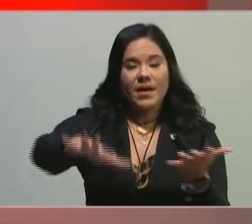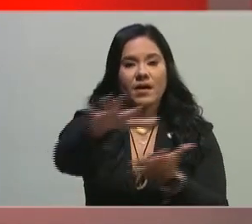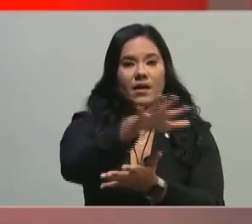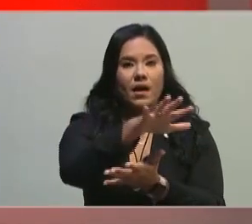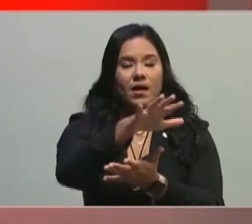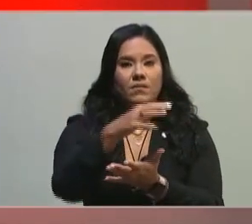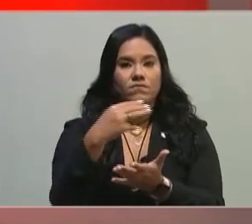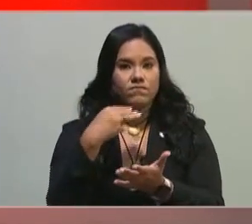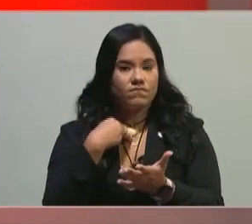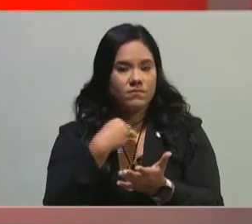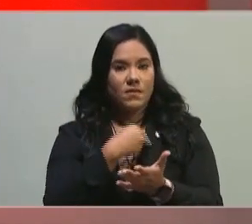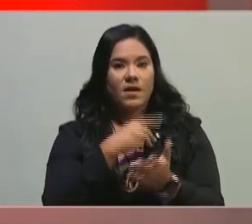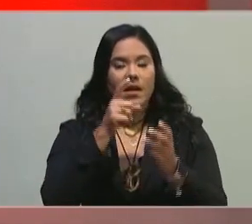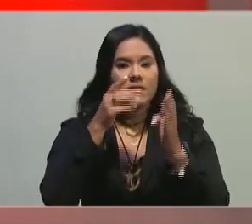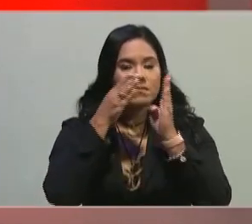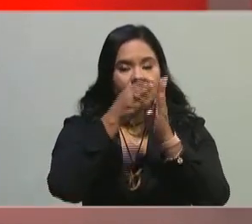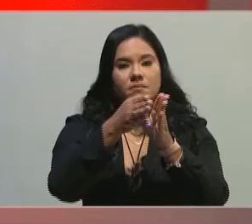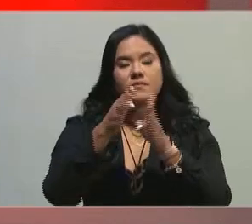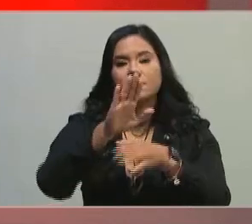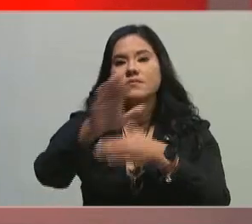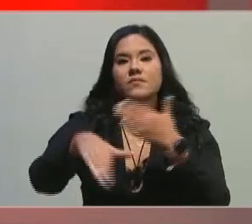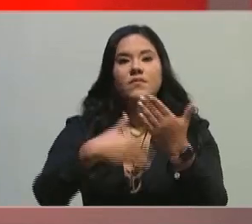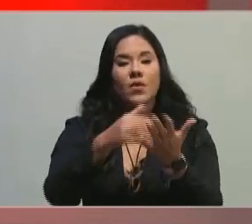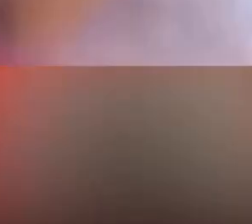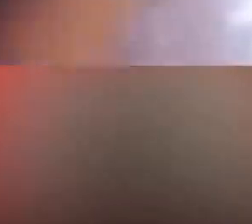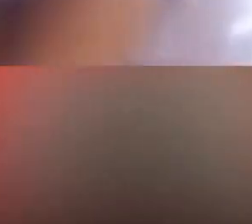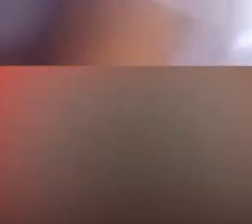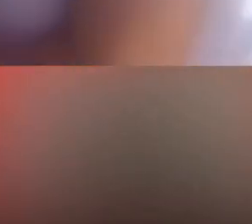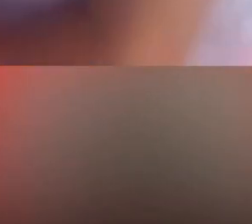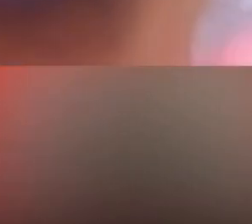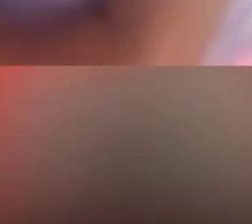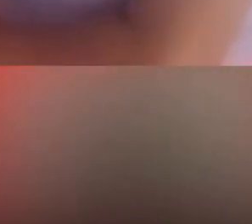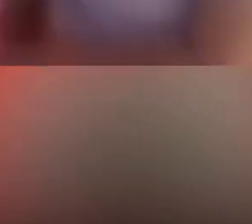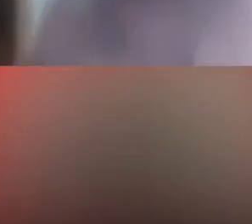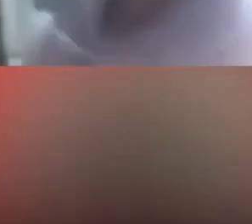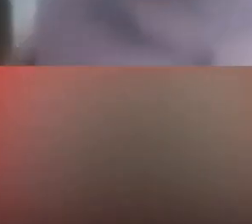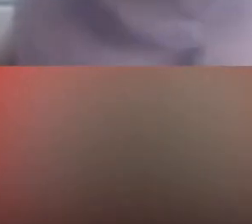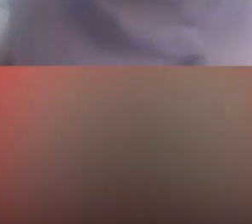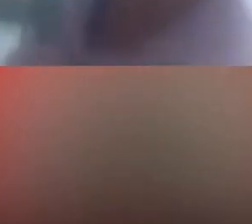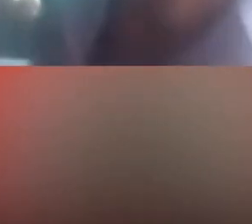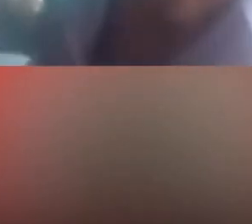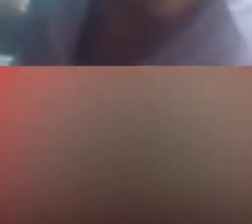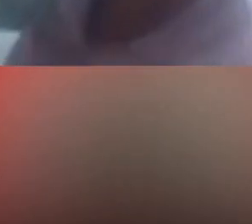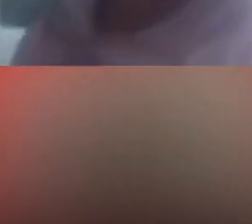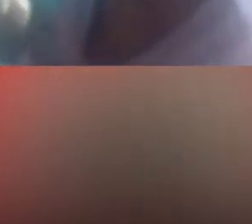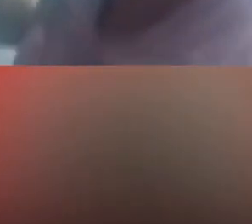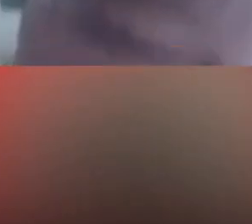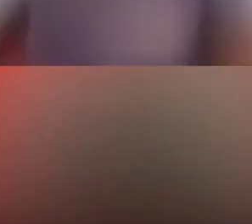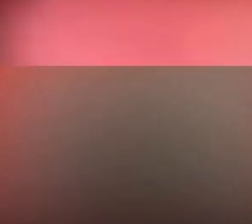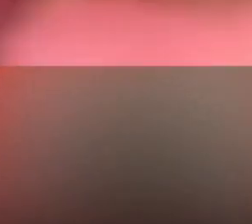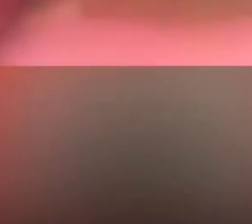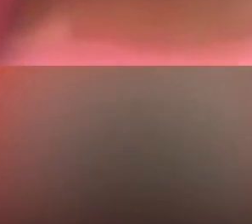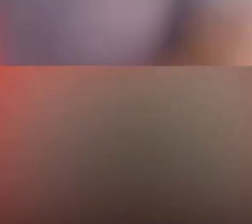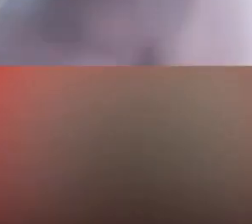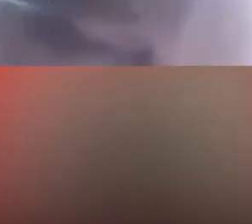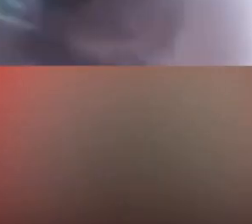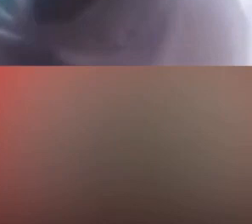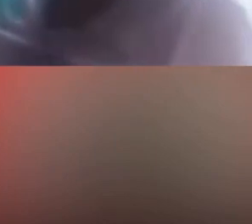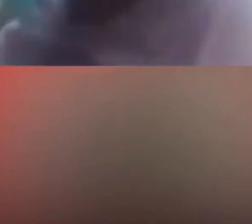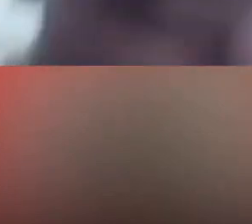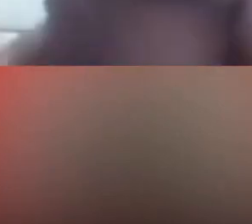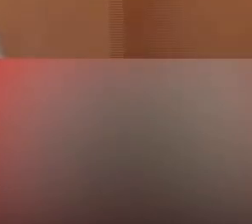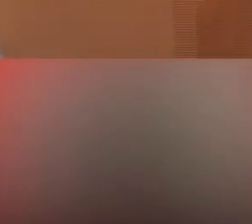diseminada en muchos territorios en muchos barrios primordialmente en el gr Santo Domingo que en todos los